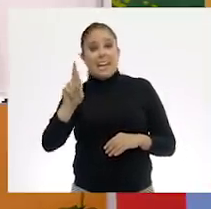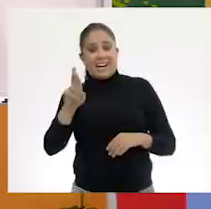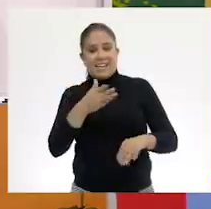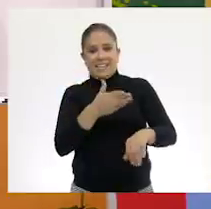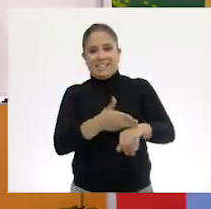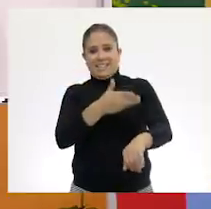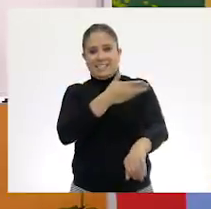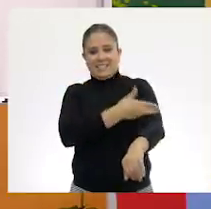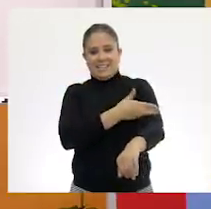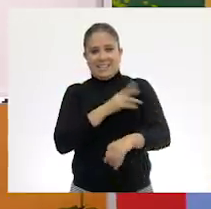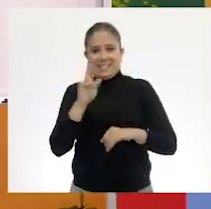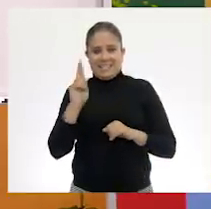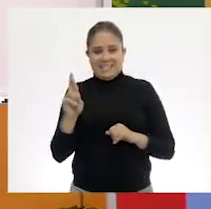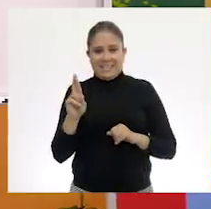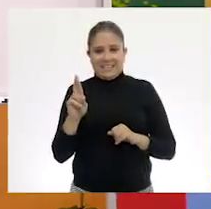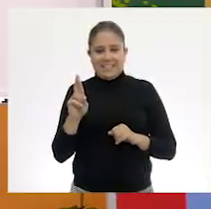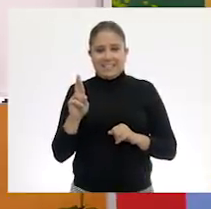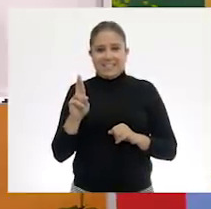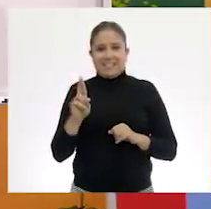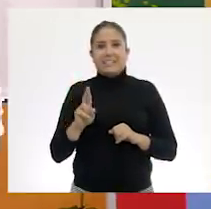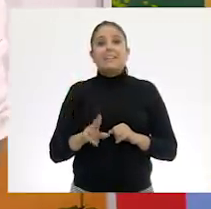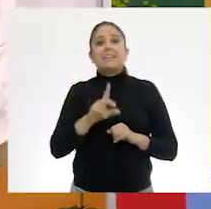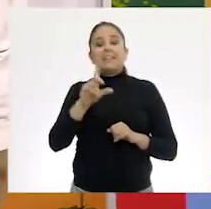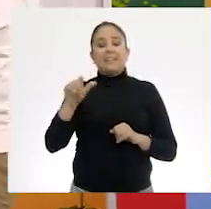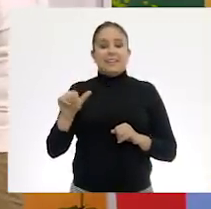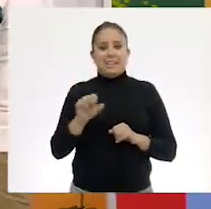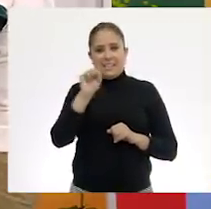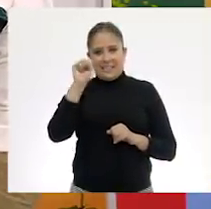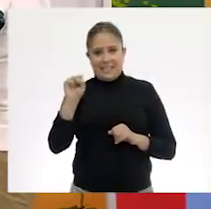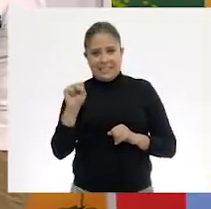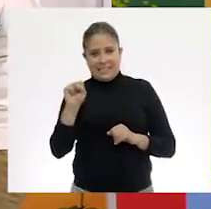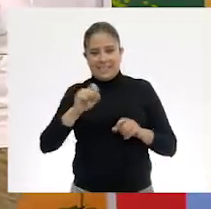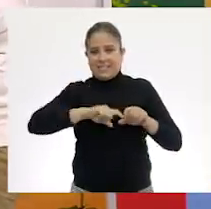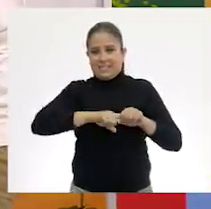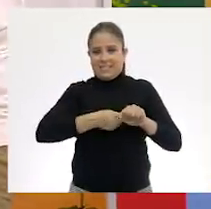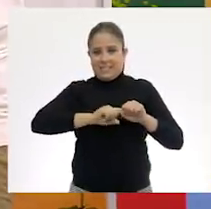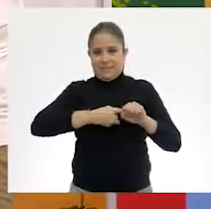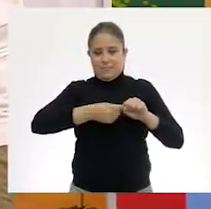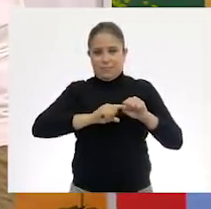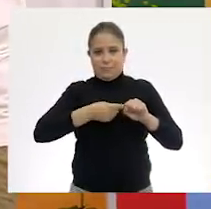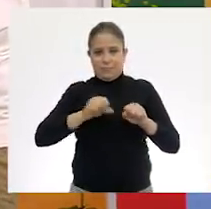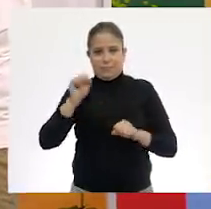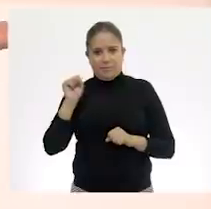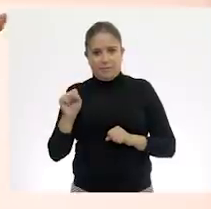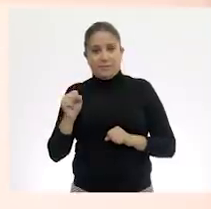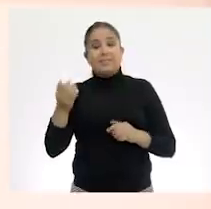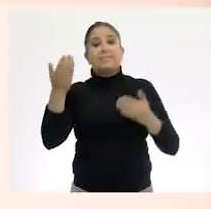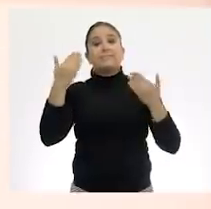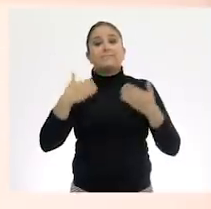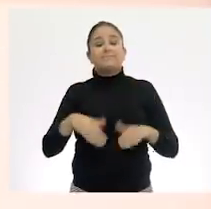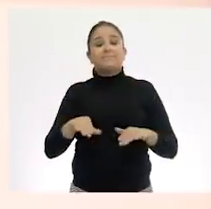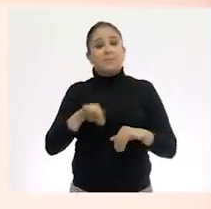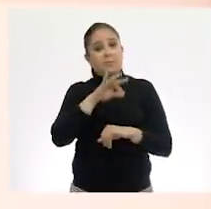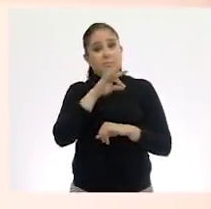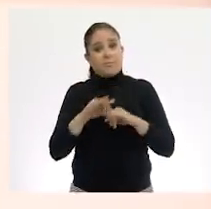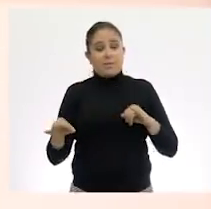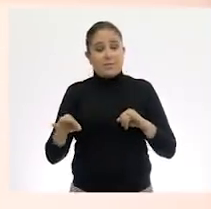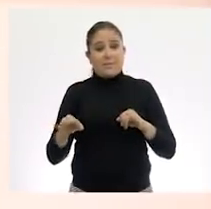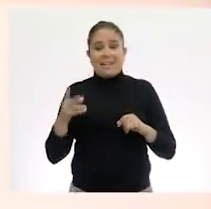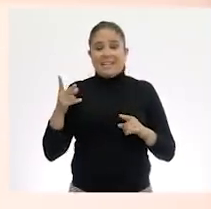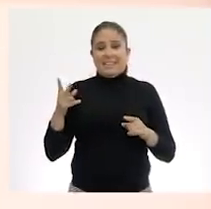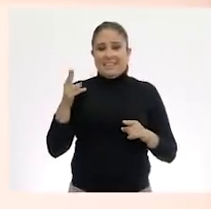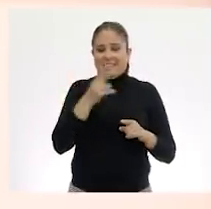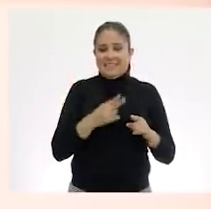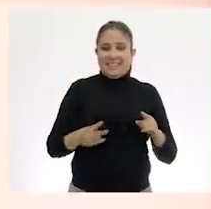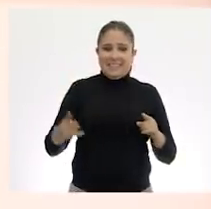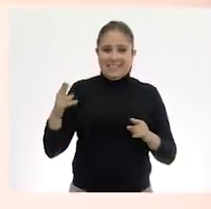regla. Muy bien. Después sigue la S, que es el sacapuntas. Y después, o finalmente, las